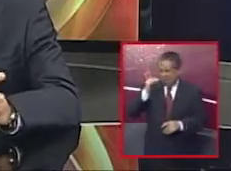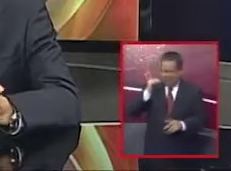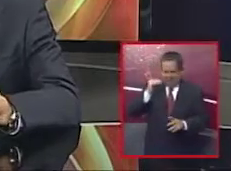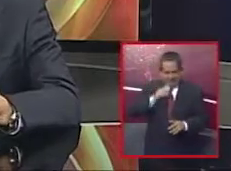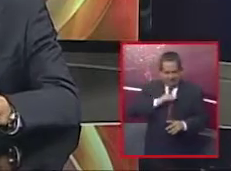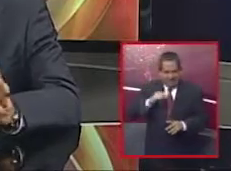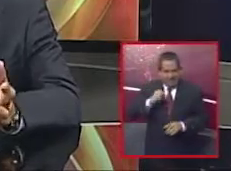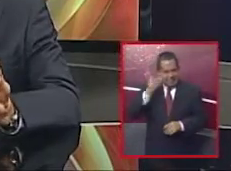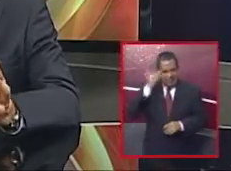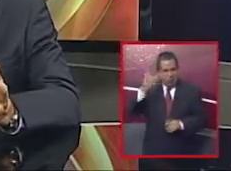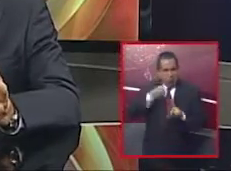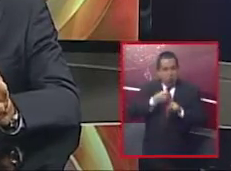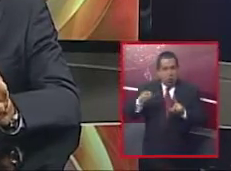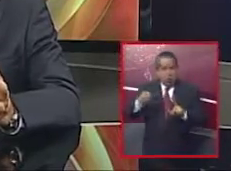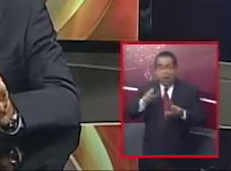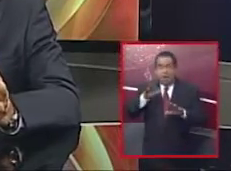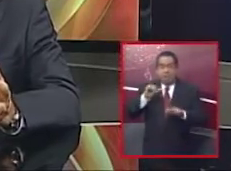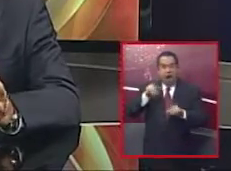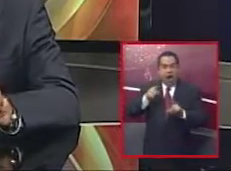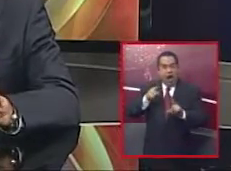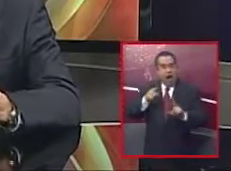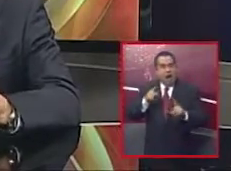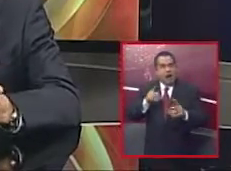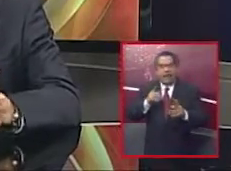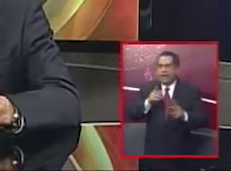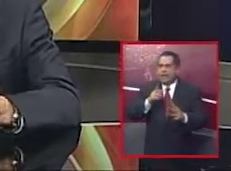el periodo ordinario, intentos de